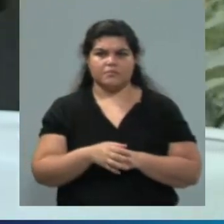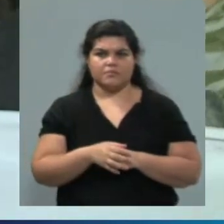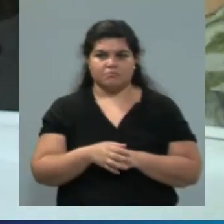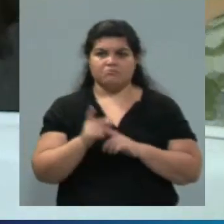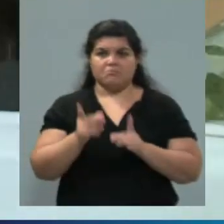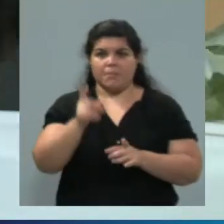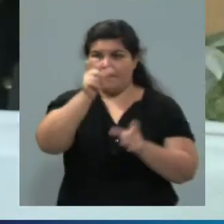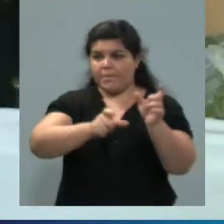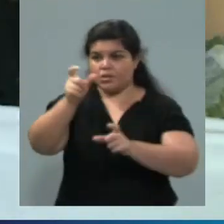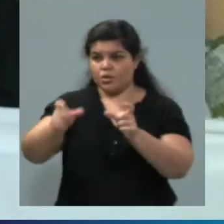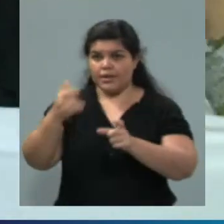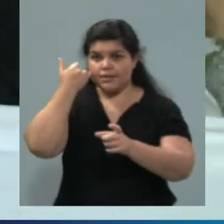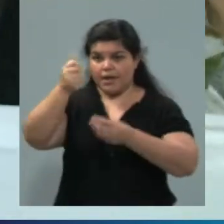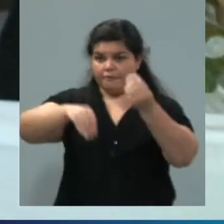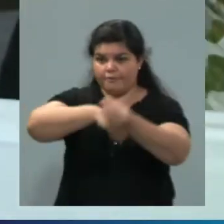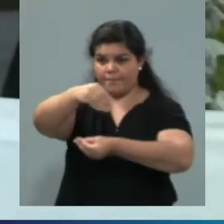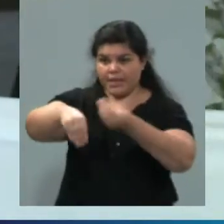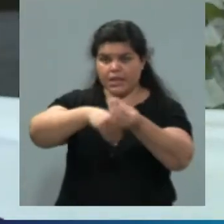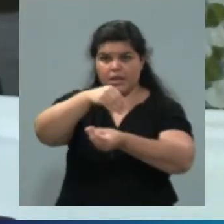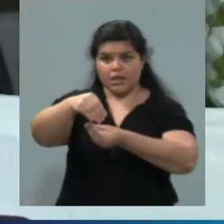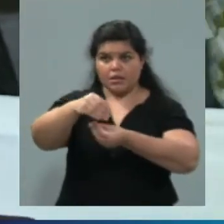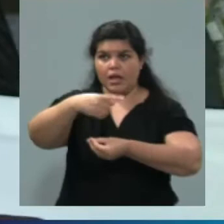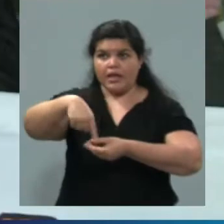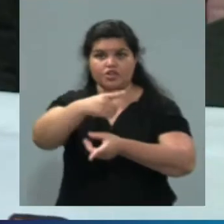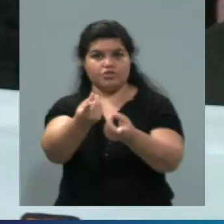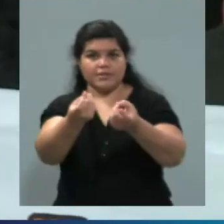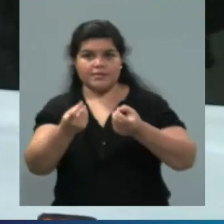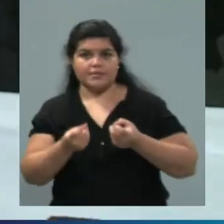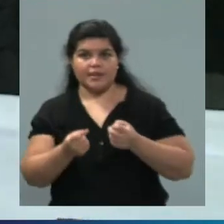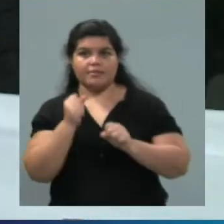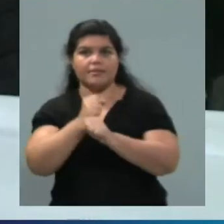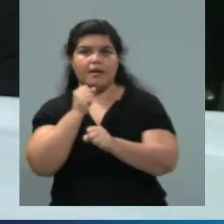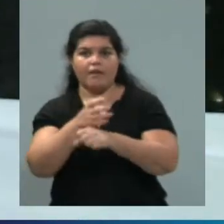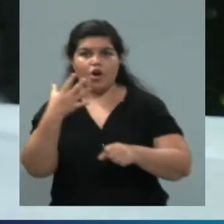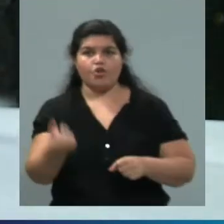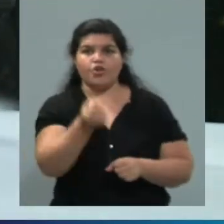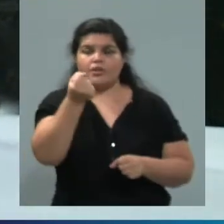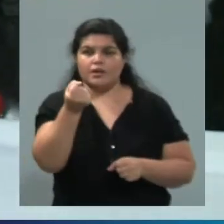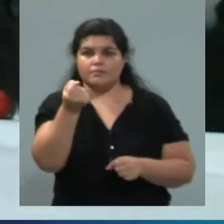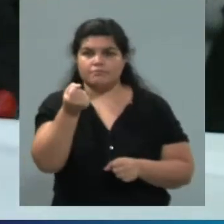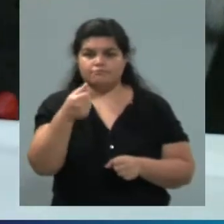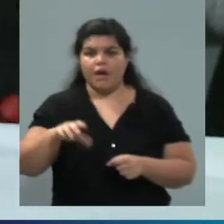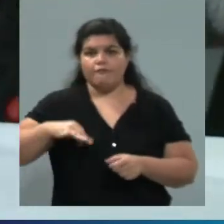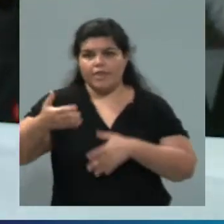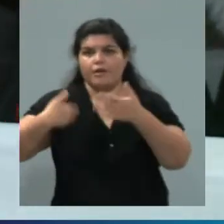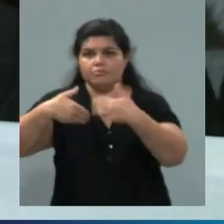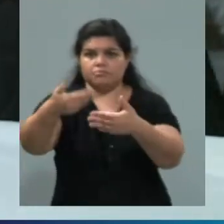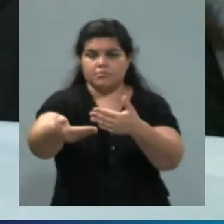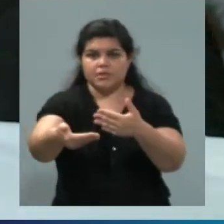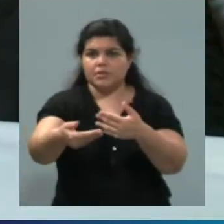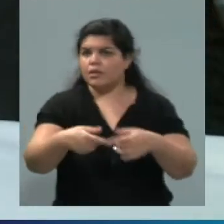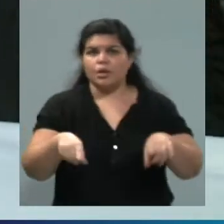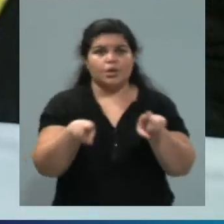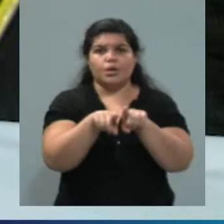obviamente ya tienen familia y que requieren de espacios laborales para su subsistencia. Tal cual. Lo mismo pasa con el campo de